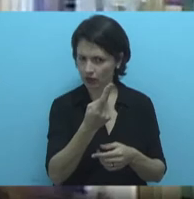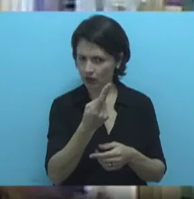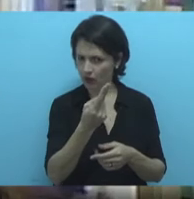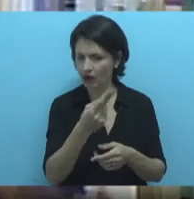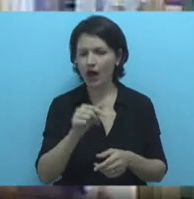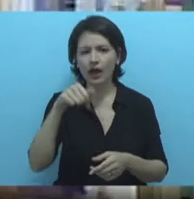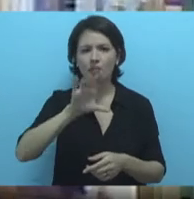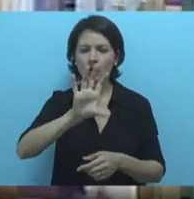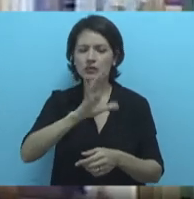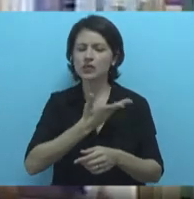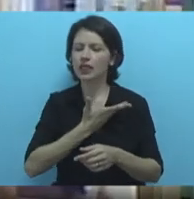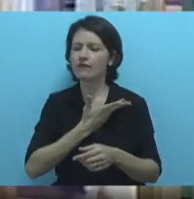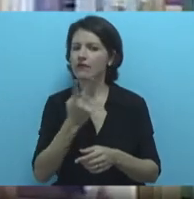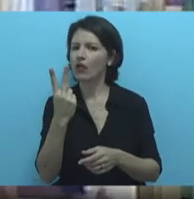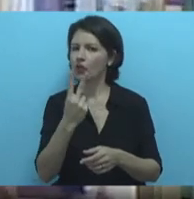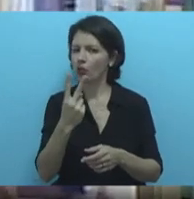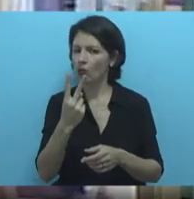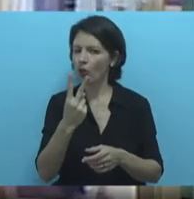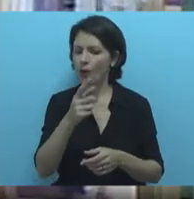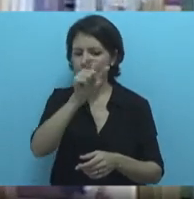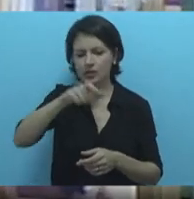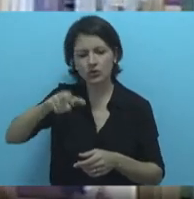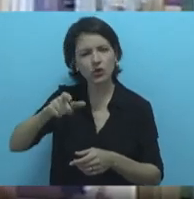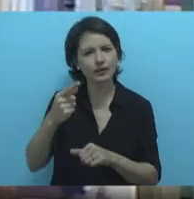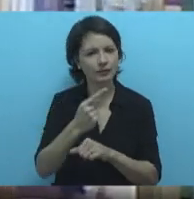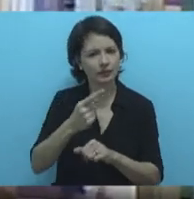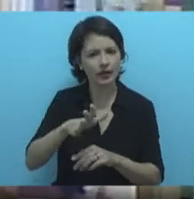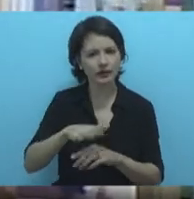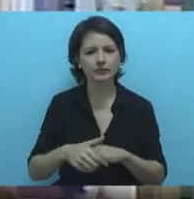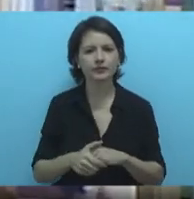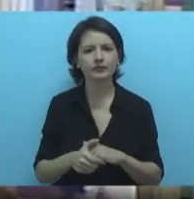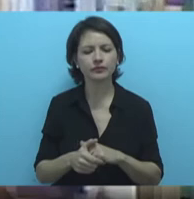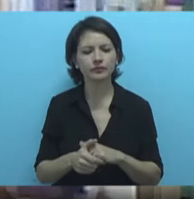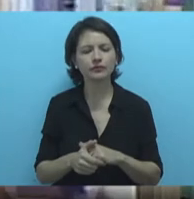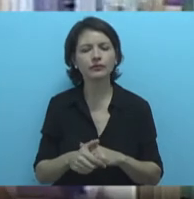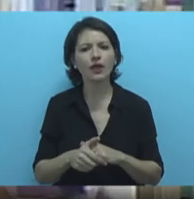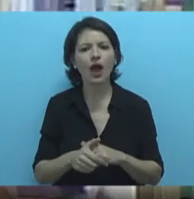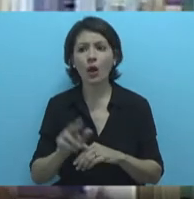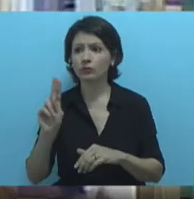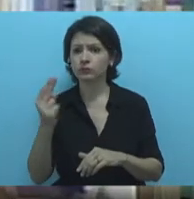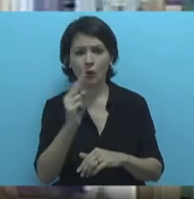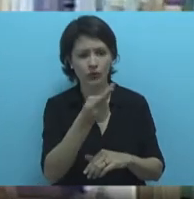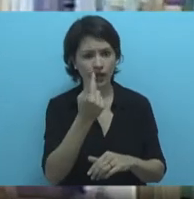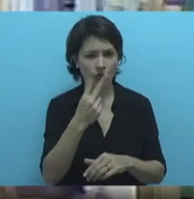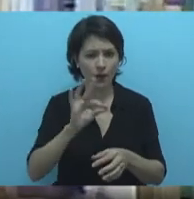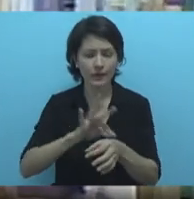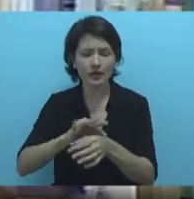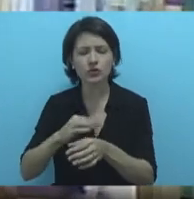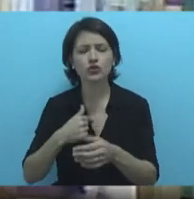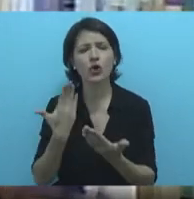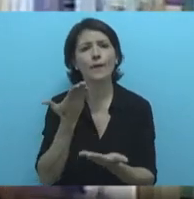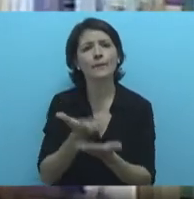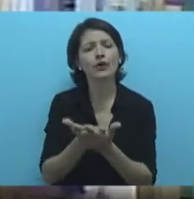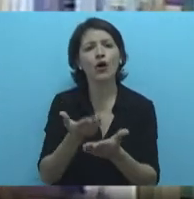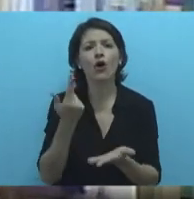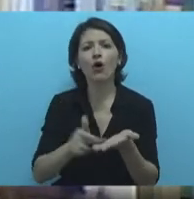que seguro tiene para un tiempo más todavía entre nosotros así que vuelvo a pedir el poder ejecutivo- vuelvo a pedirle al gobernador que me